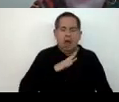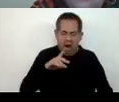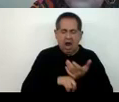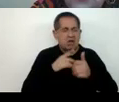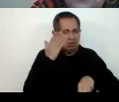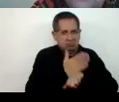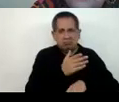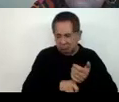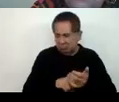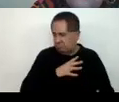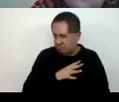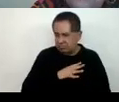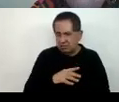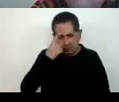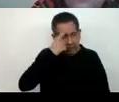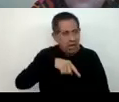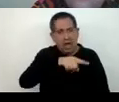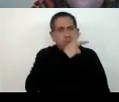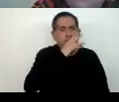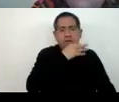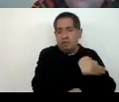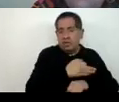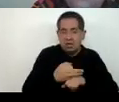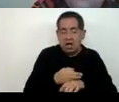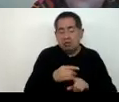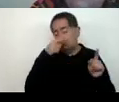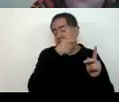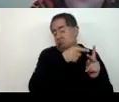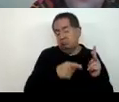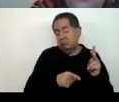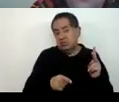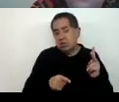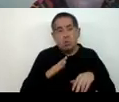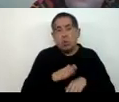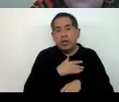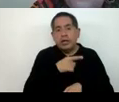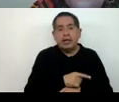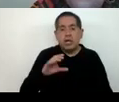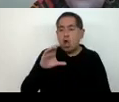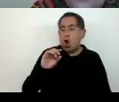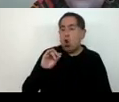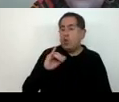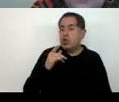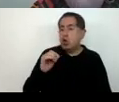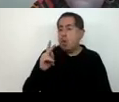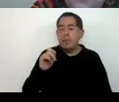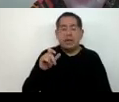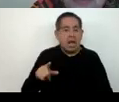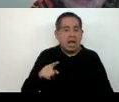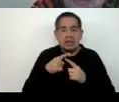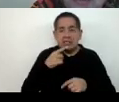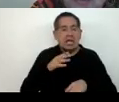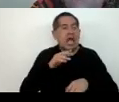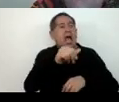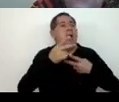para los padres de familia indirectamente, porque el Código Penal pues nos dice que es al personal de